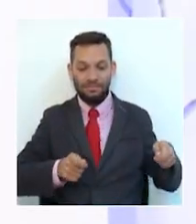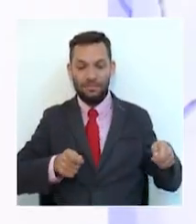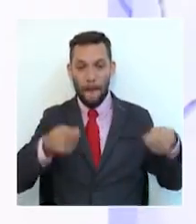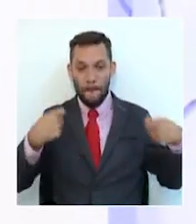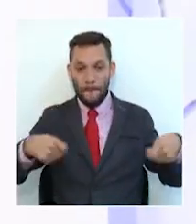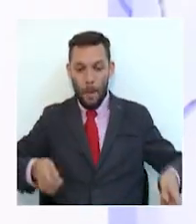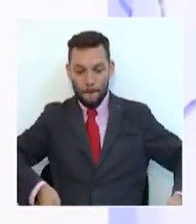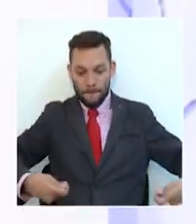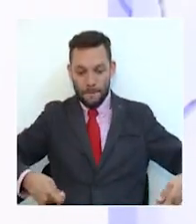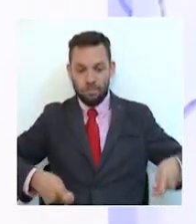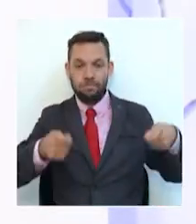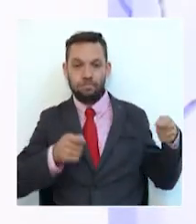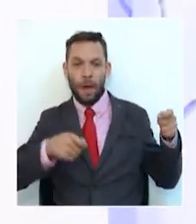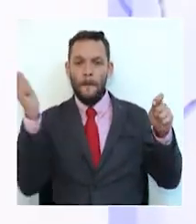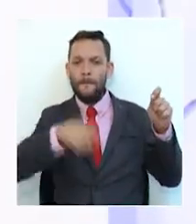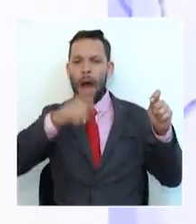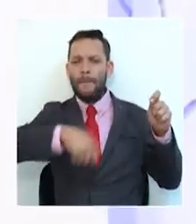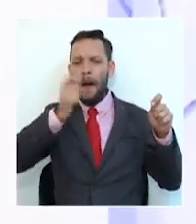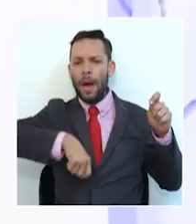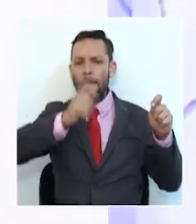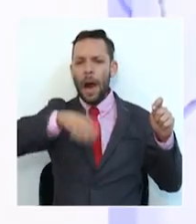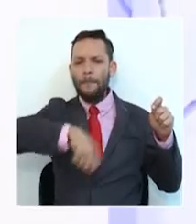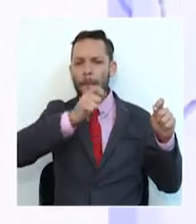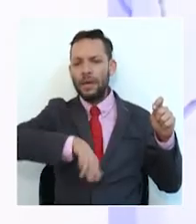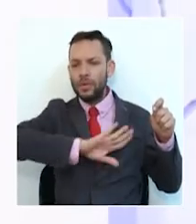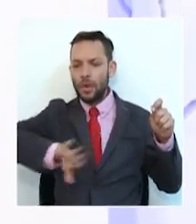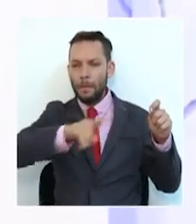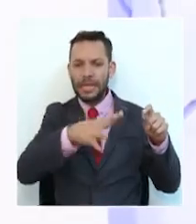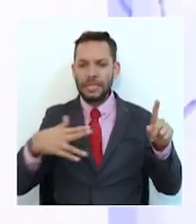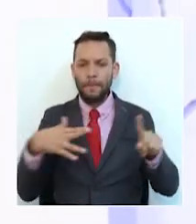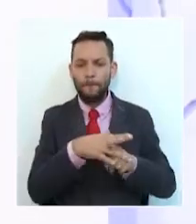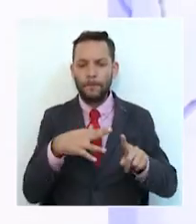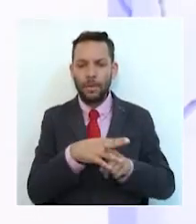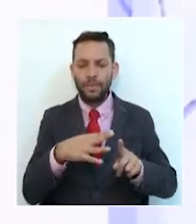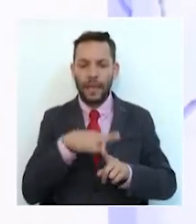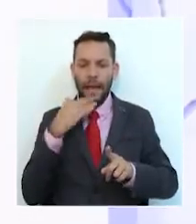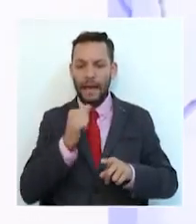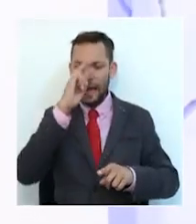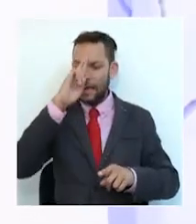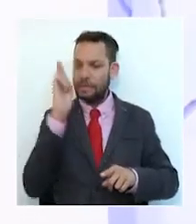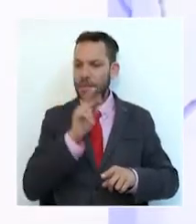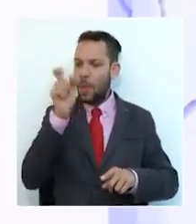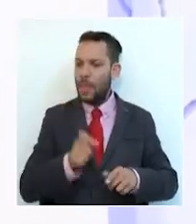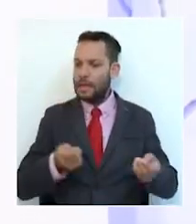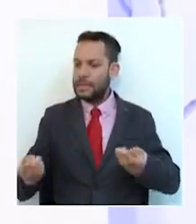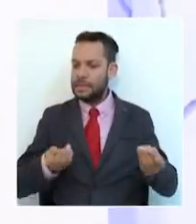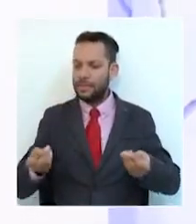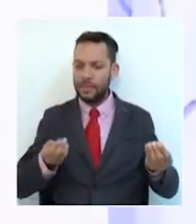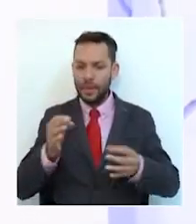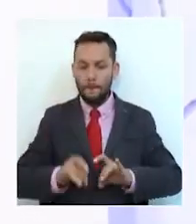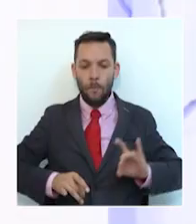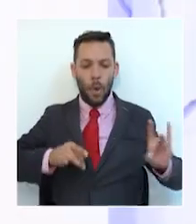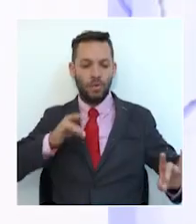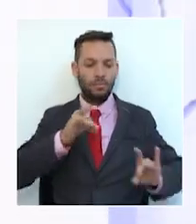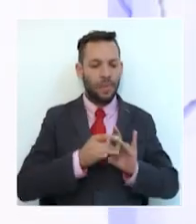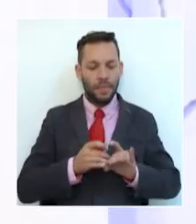paro nacional en Pereira. Ellos también están pidiendo para que se elimine el maltrato y violencia hacia la mujer, considerada como eje central de las